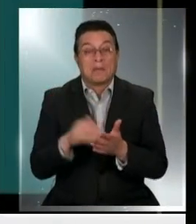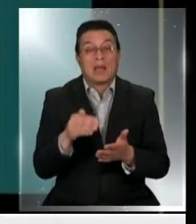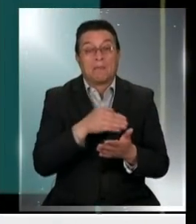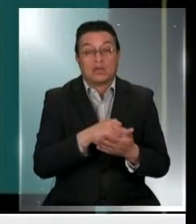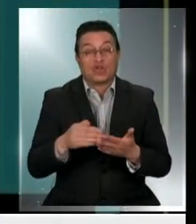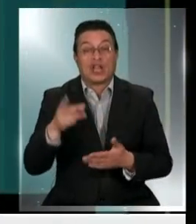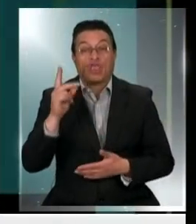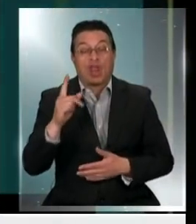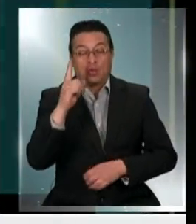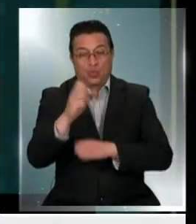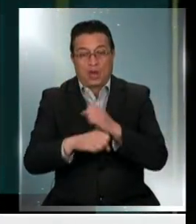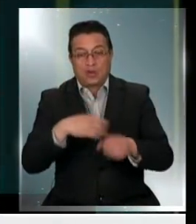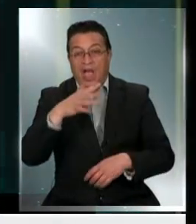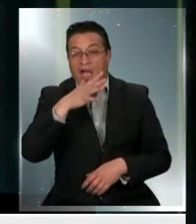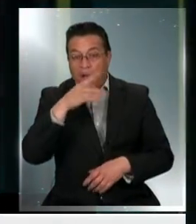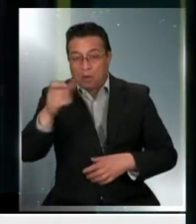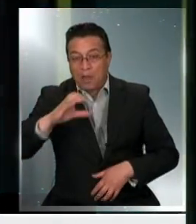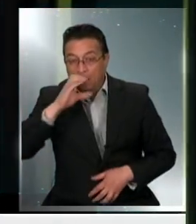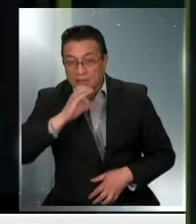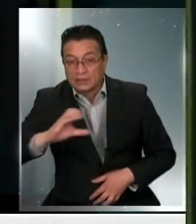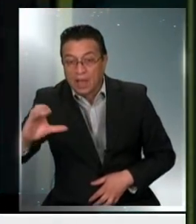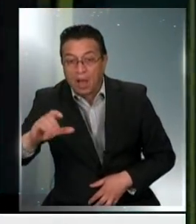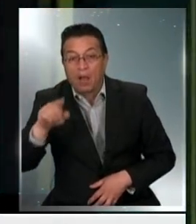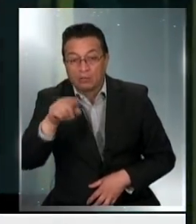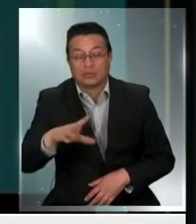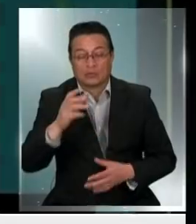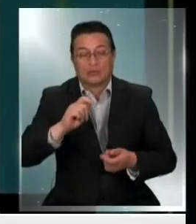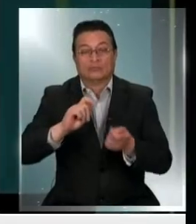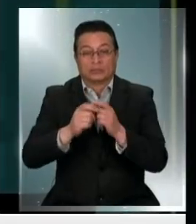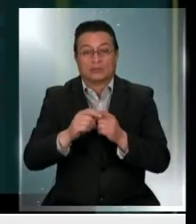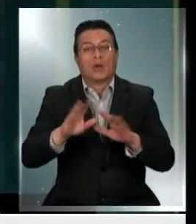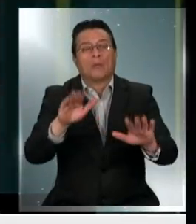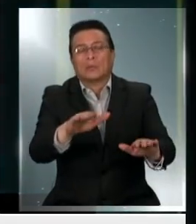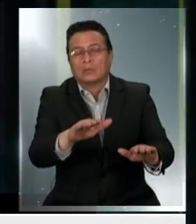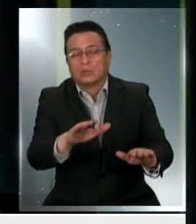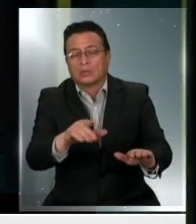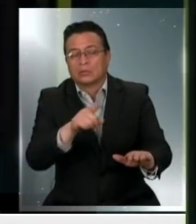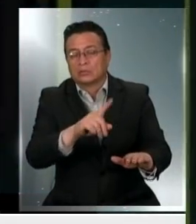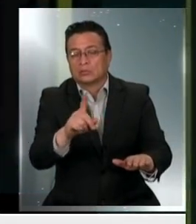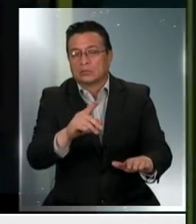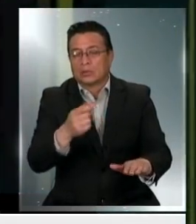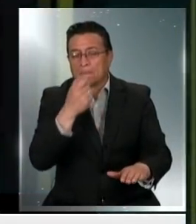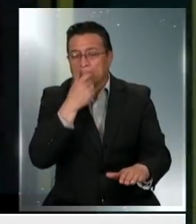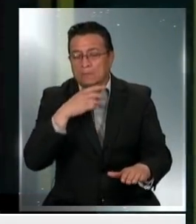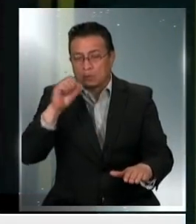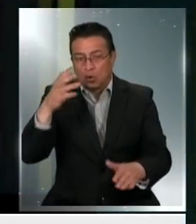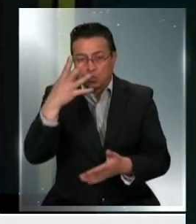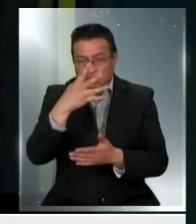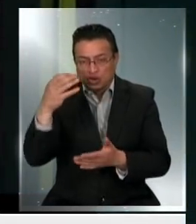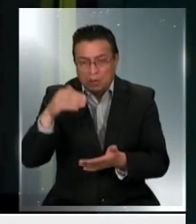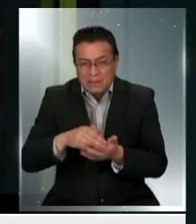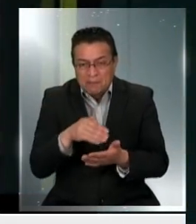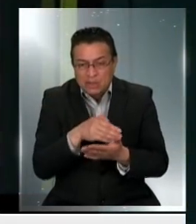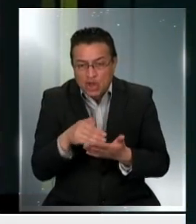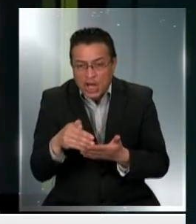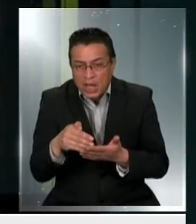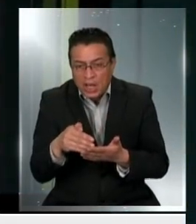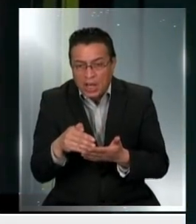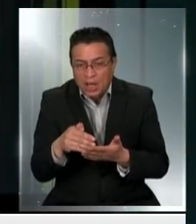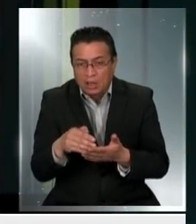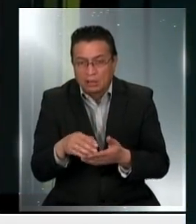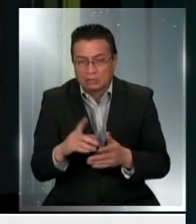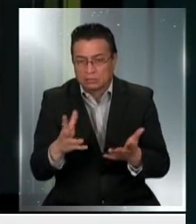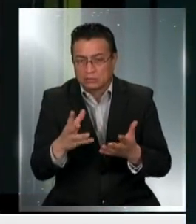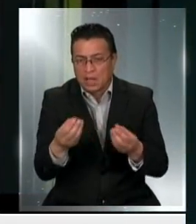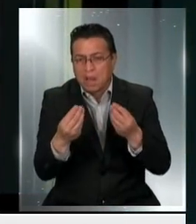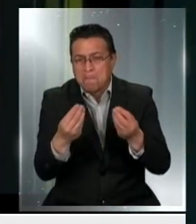400.000 millones de dólares al año para agua potable rural y lo mismo para la recuperación ecosistémica. Boric, 400.000 millones. Pero, ¿qué te